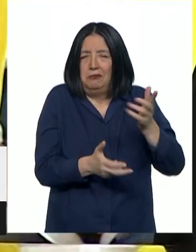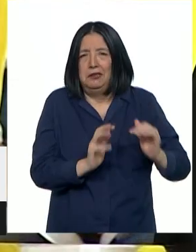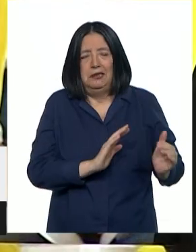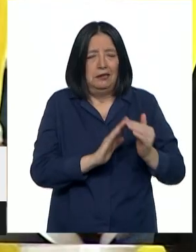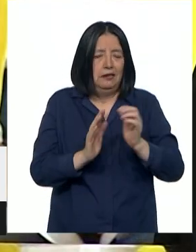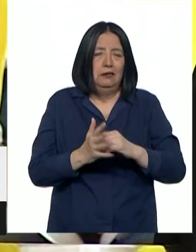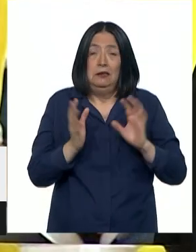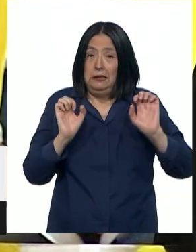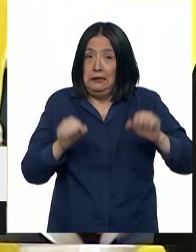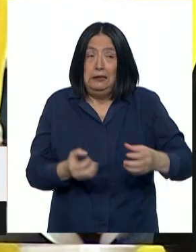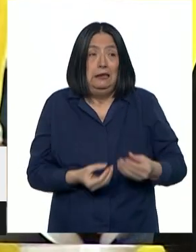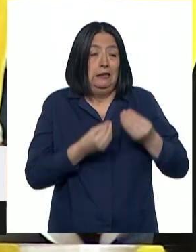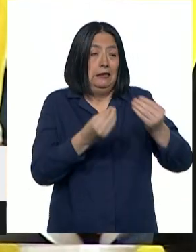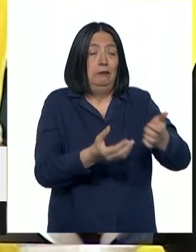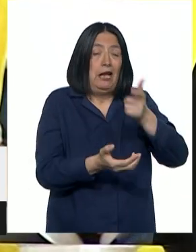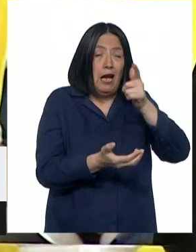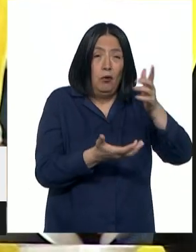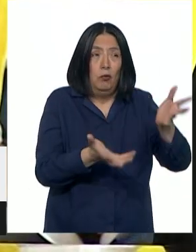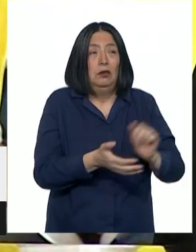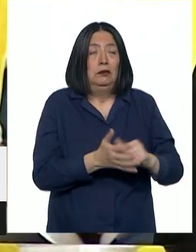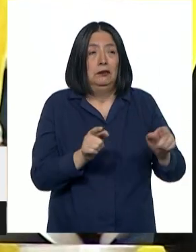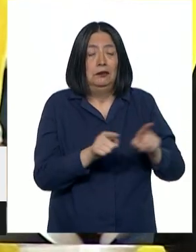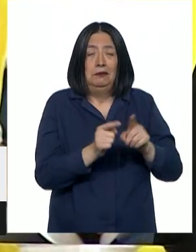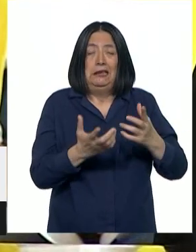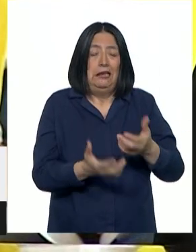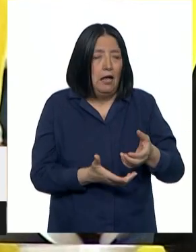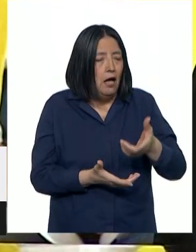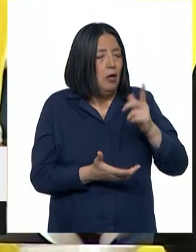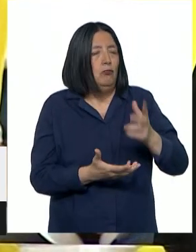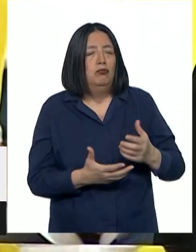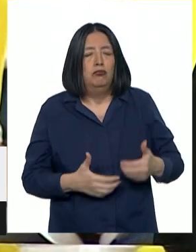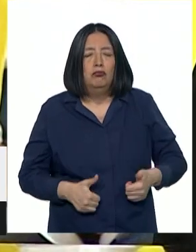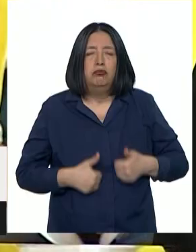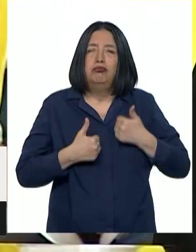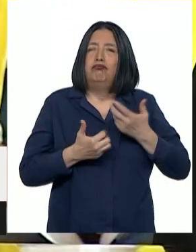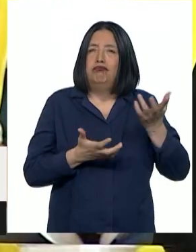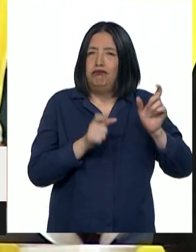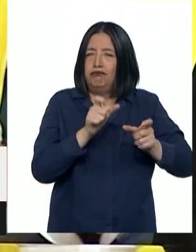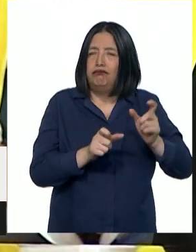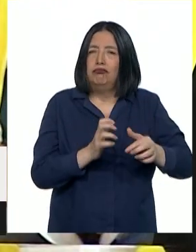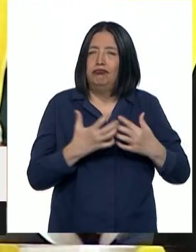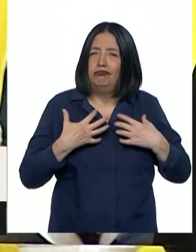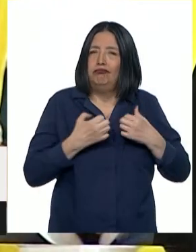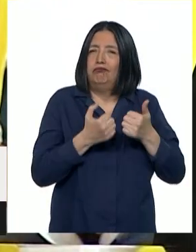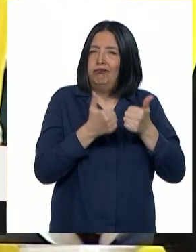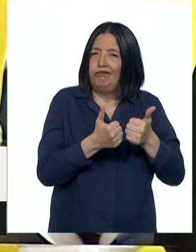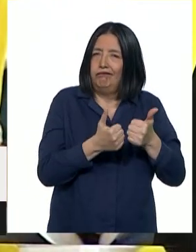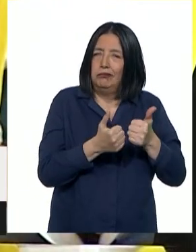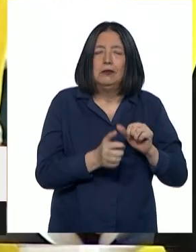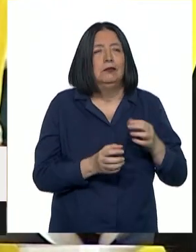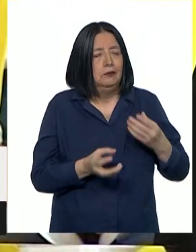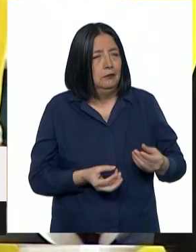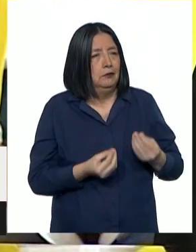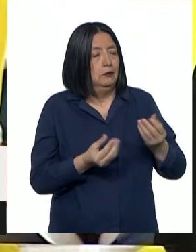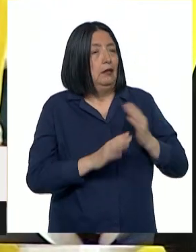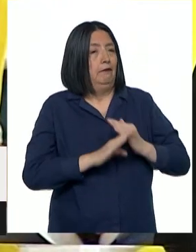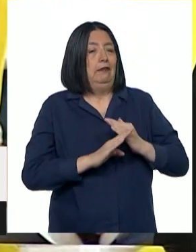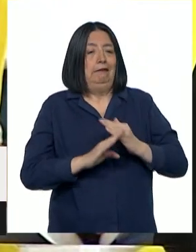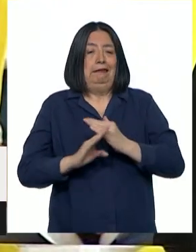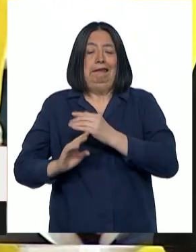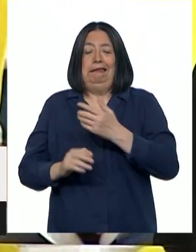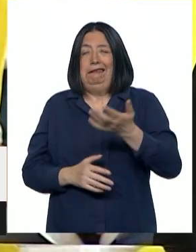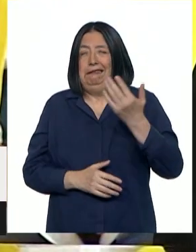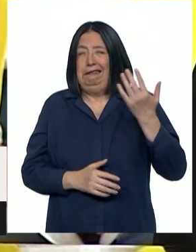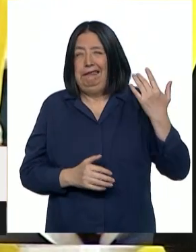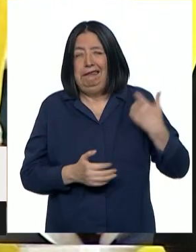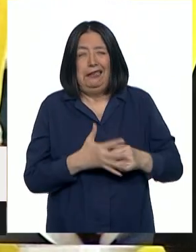al entregarles agua potable, agua saludable para la vida de las personas, estaremos evitando aquello